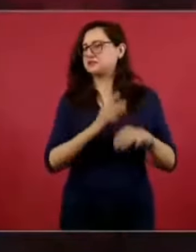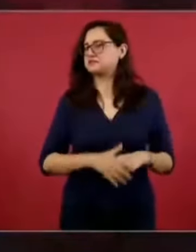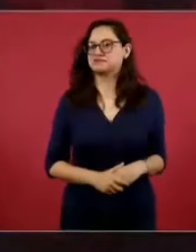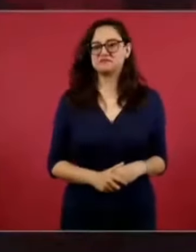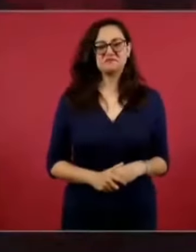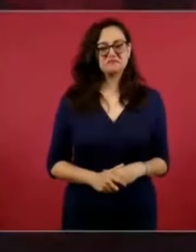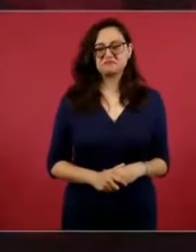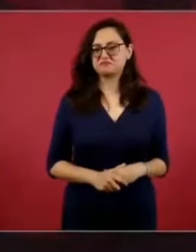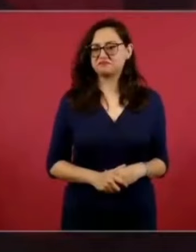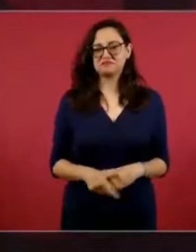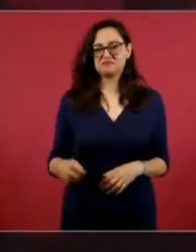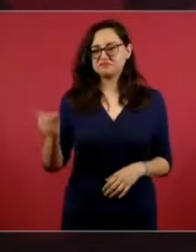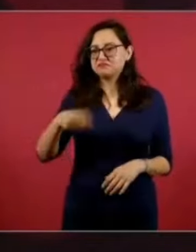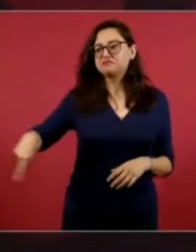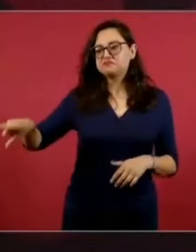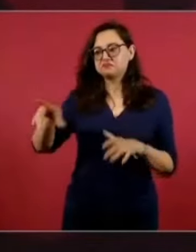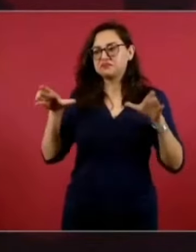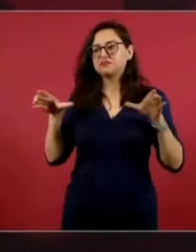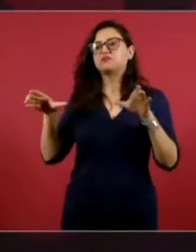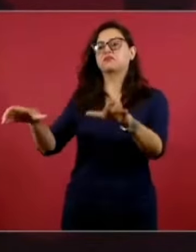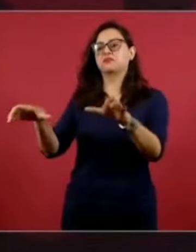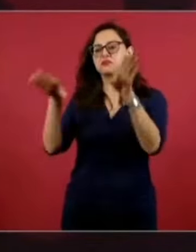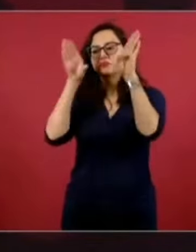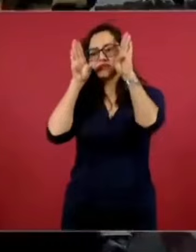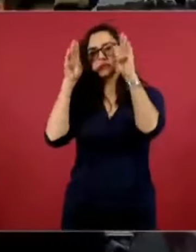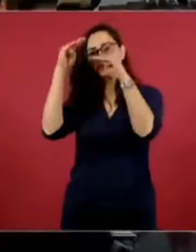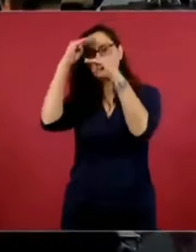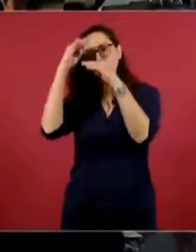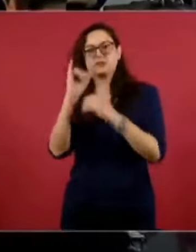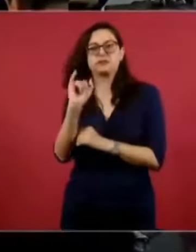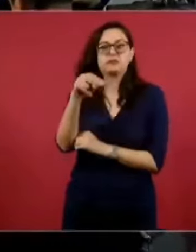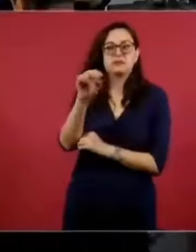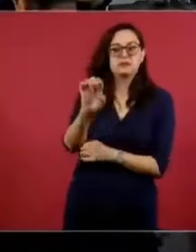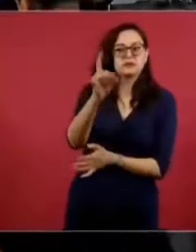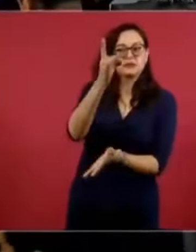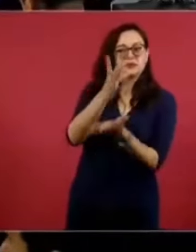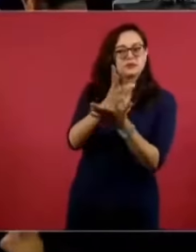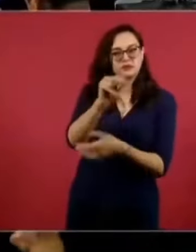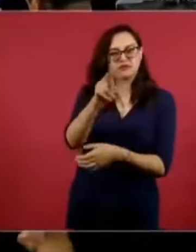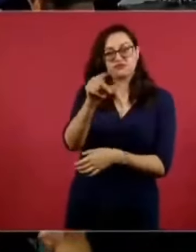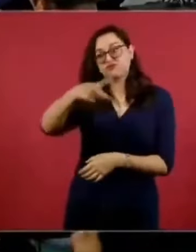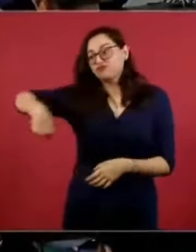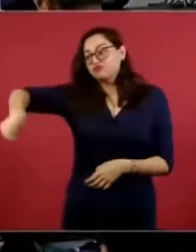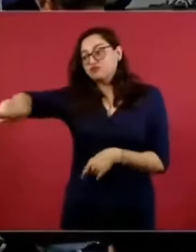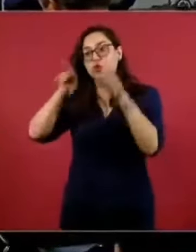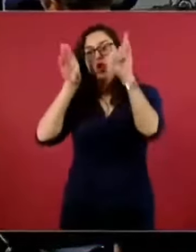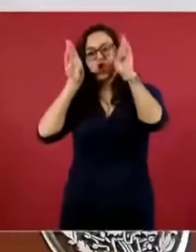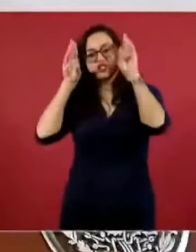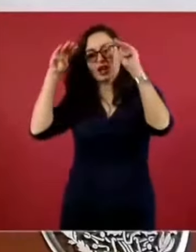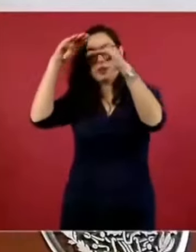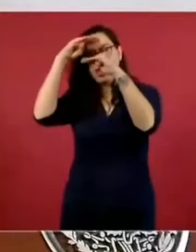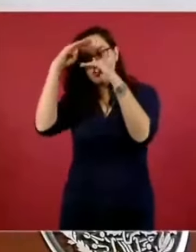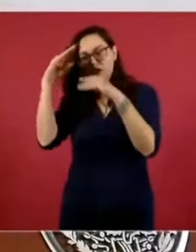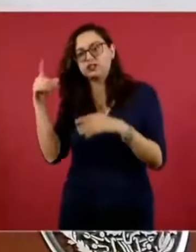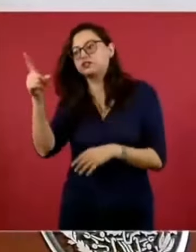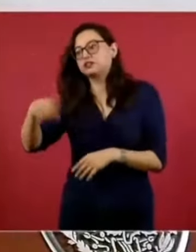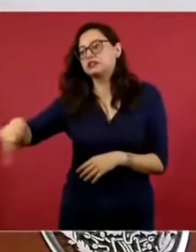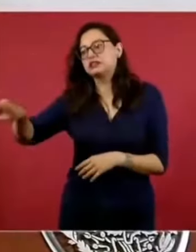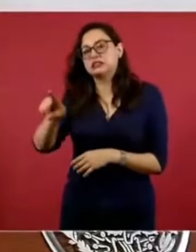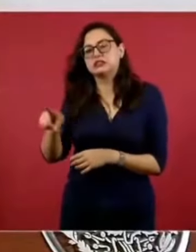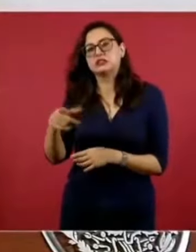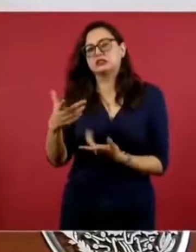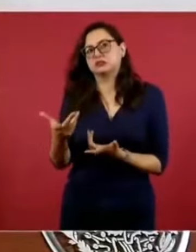generalizo este no sea nada más el INE no quieren porque saben que no